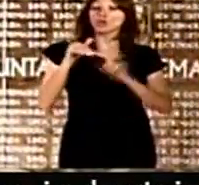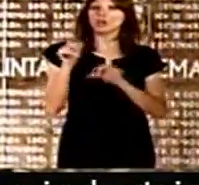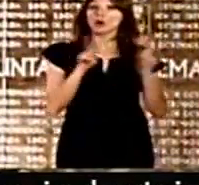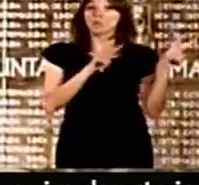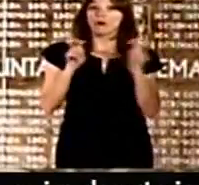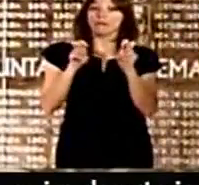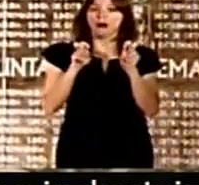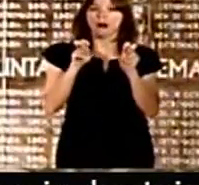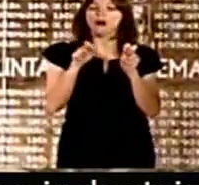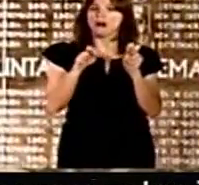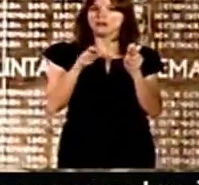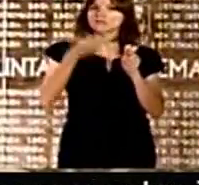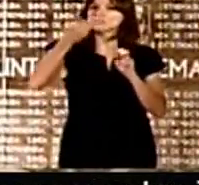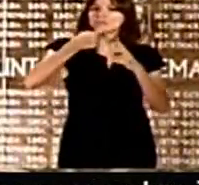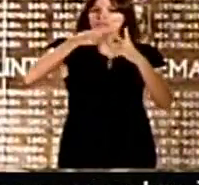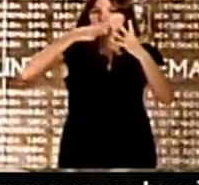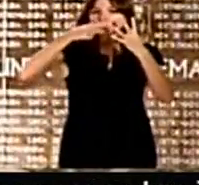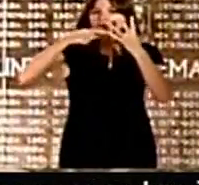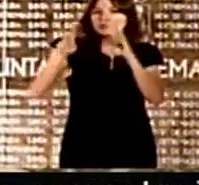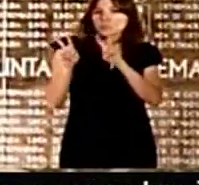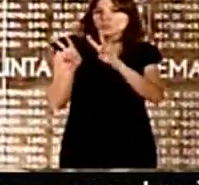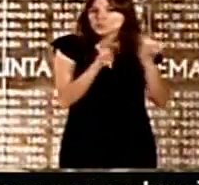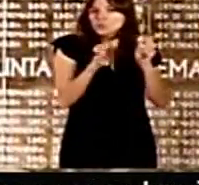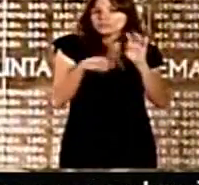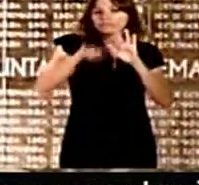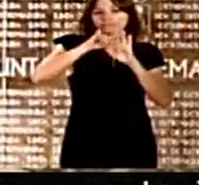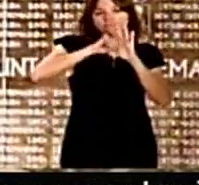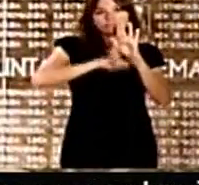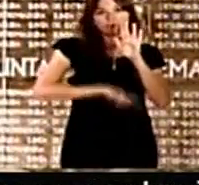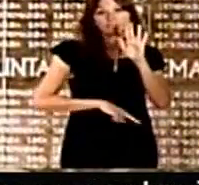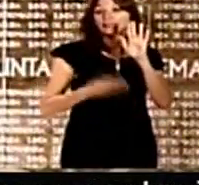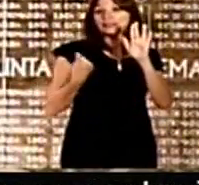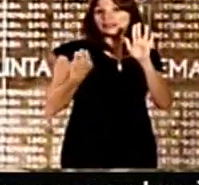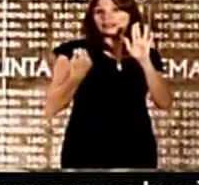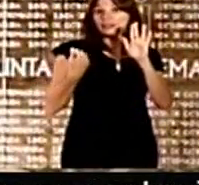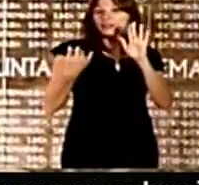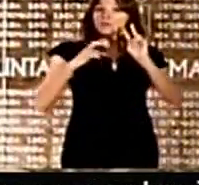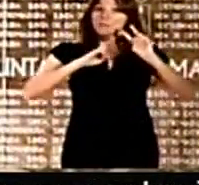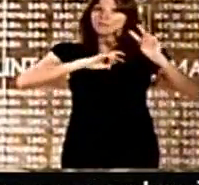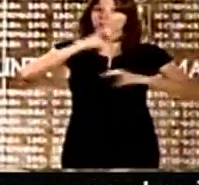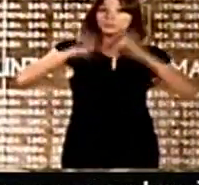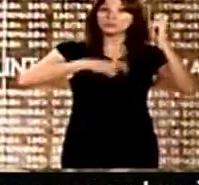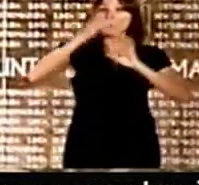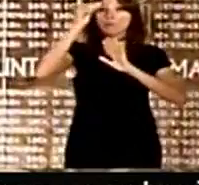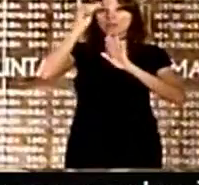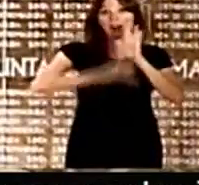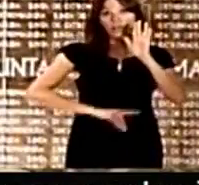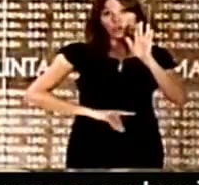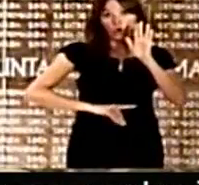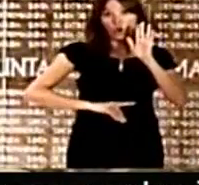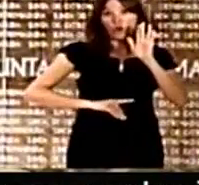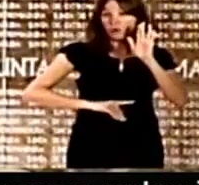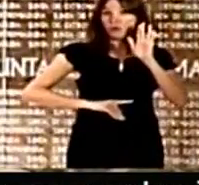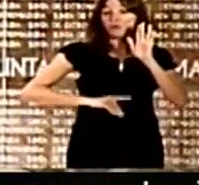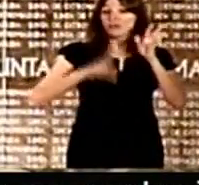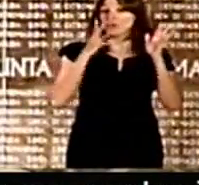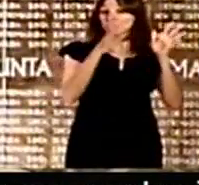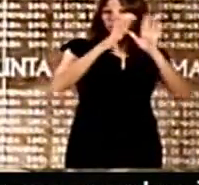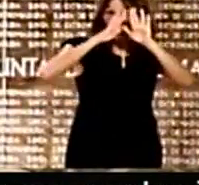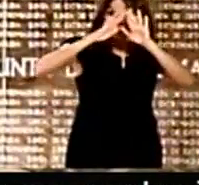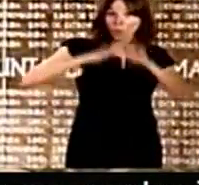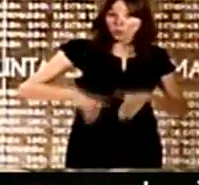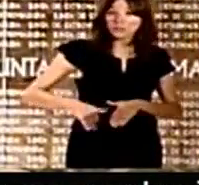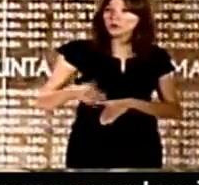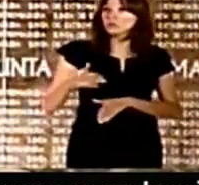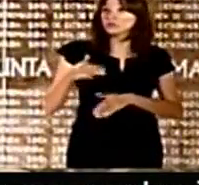las importantes novedades que introdujimos en la modificación que hicimos del decreto que las regula en el último Consejo de Gobierno